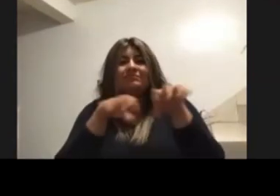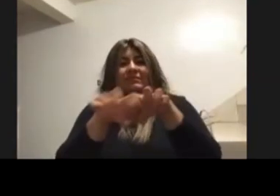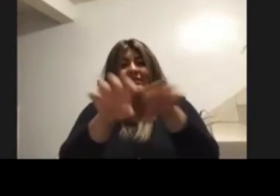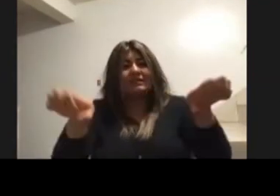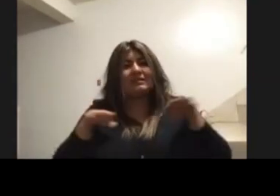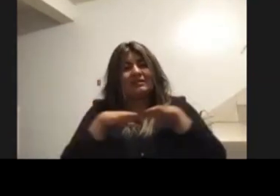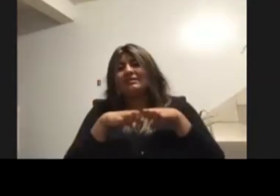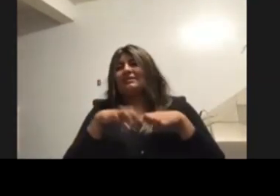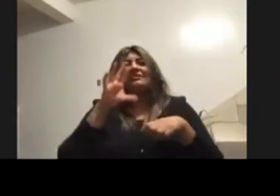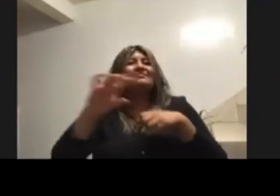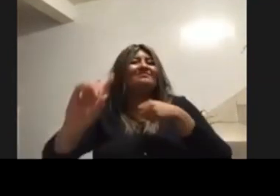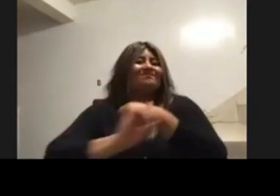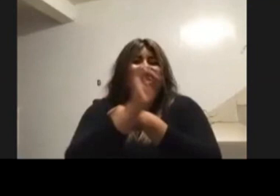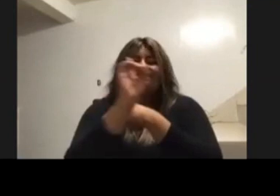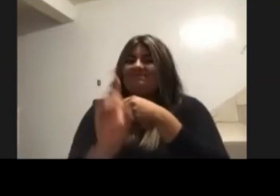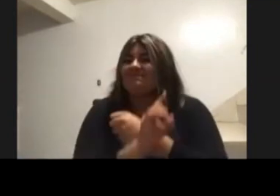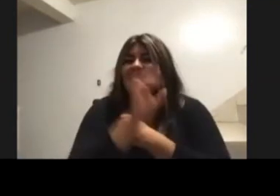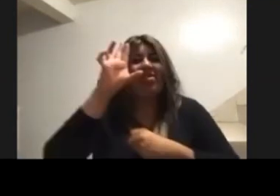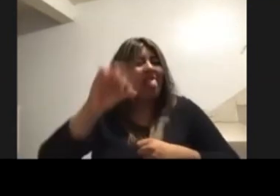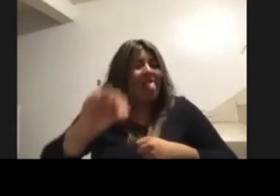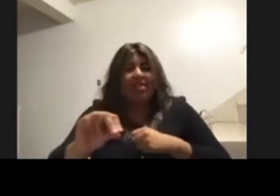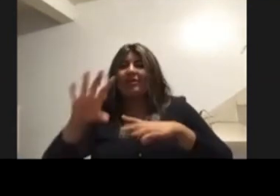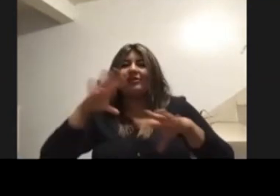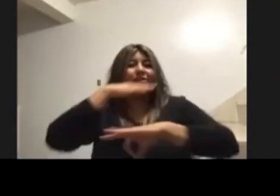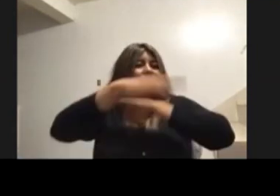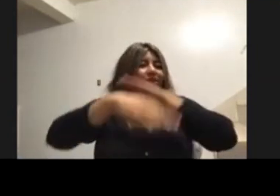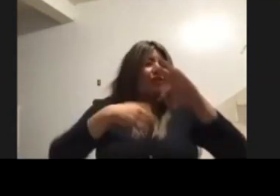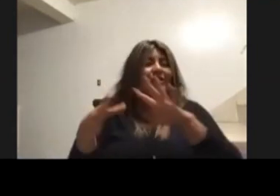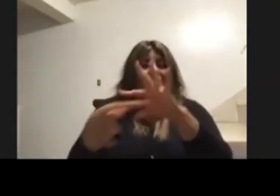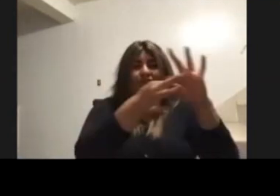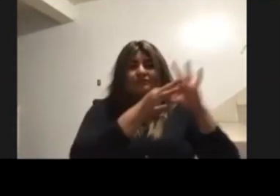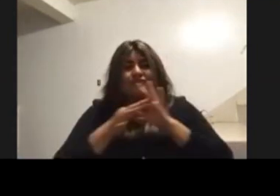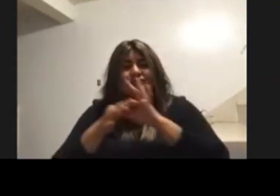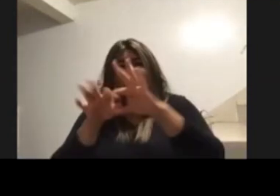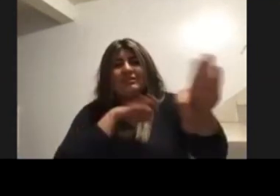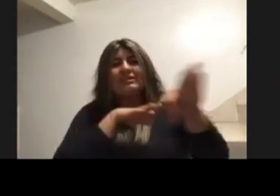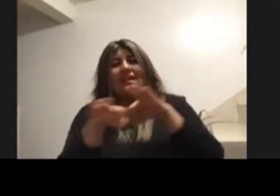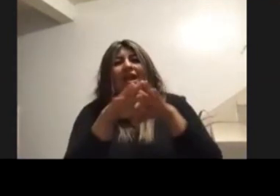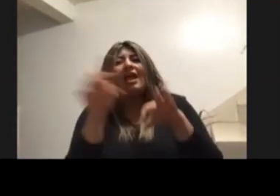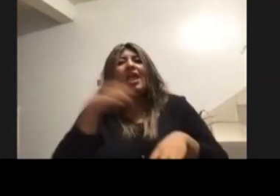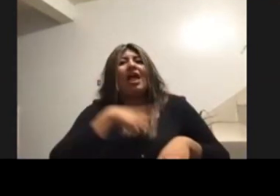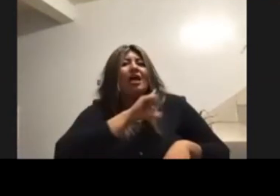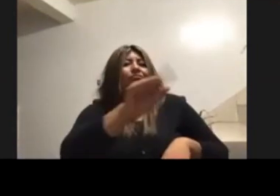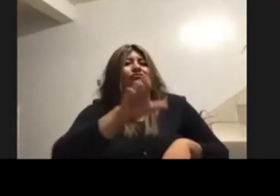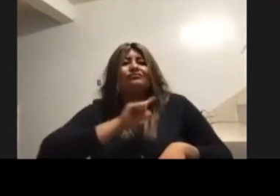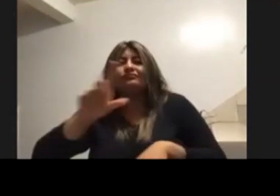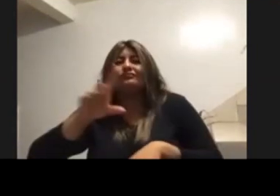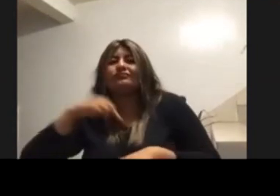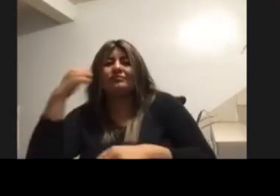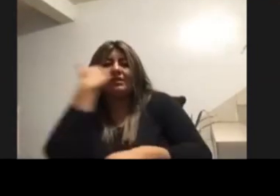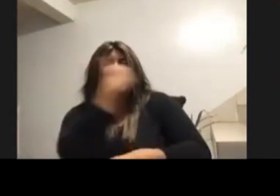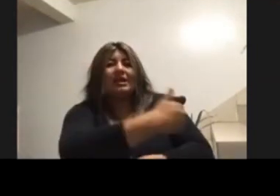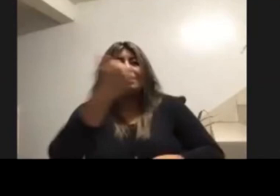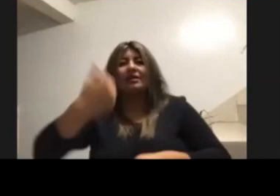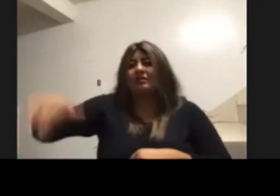confrontarnos y empezar a cooperar desde lo que cada uno puede aportar, desde lo que cada uno